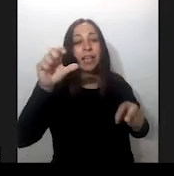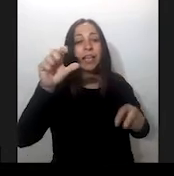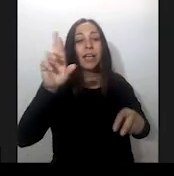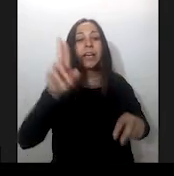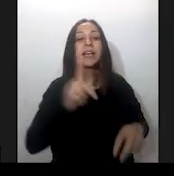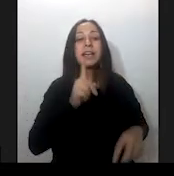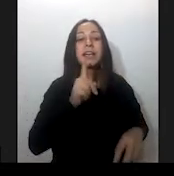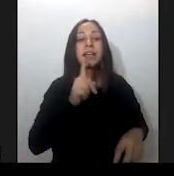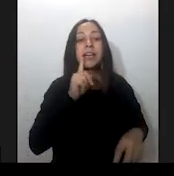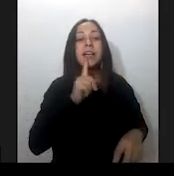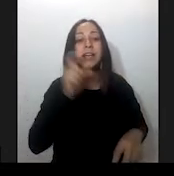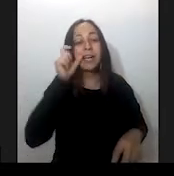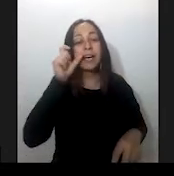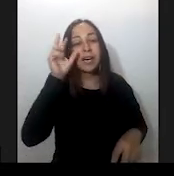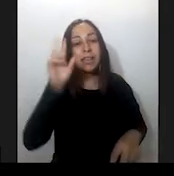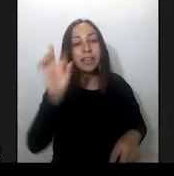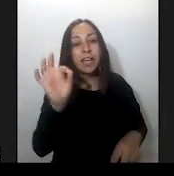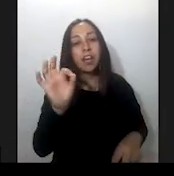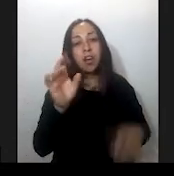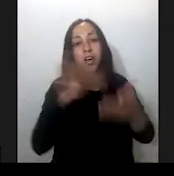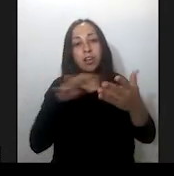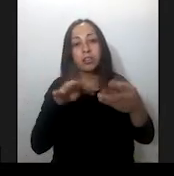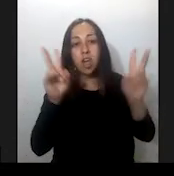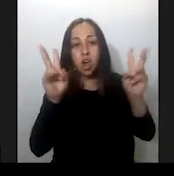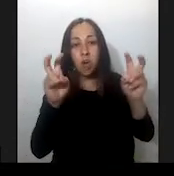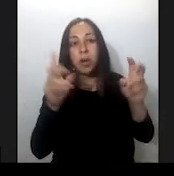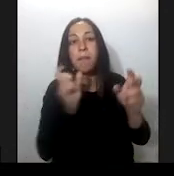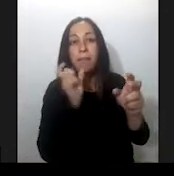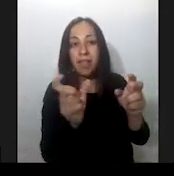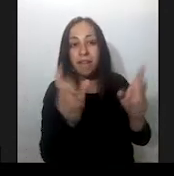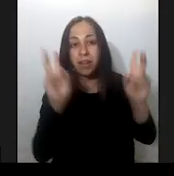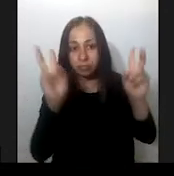texto. Bien, porque es una palabra.